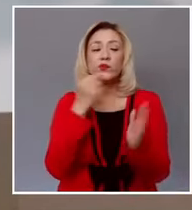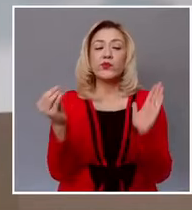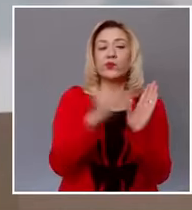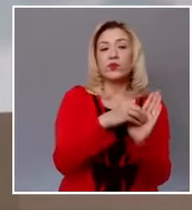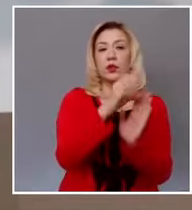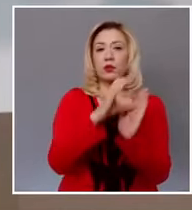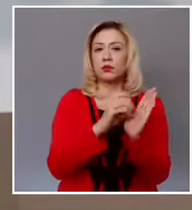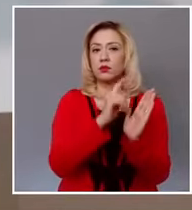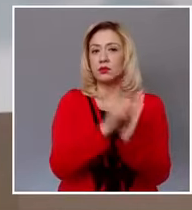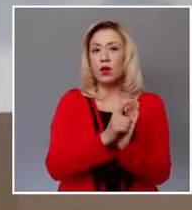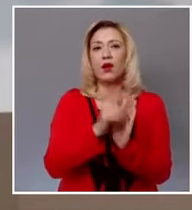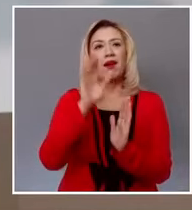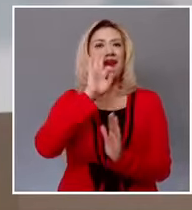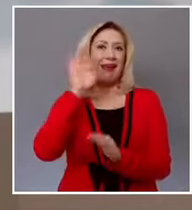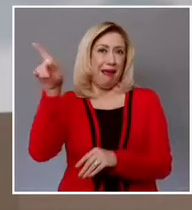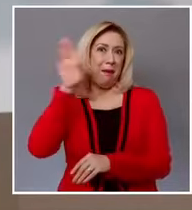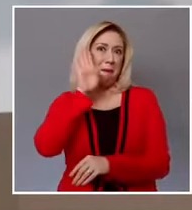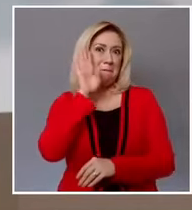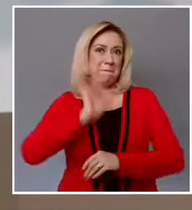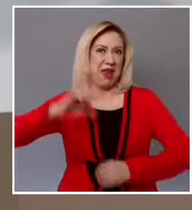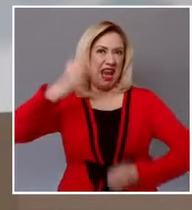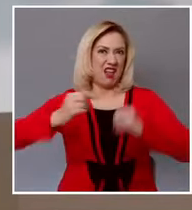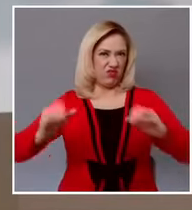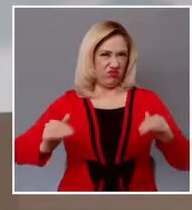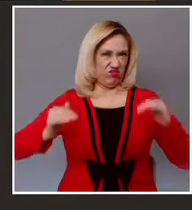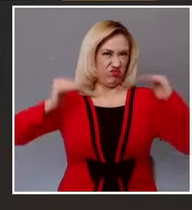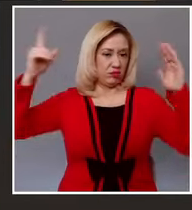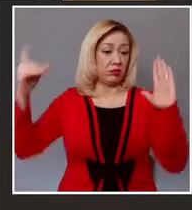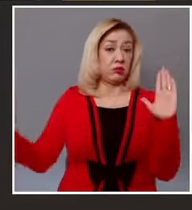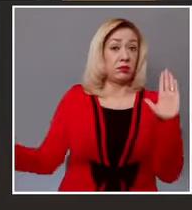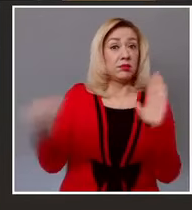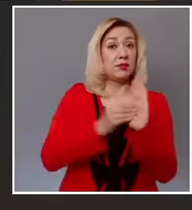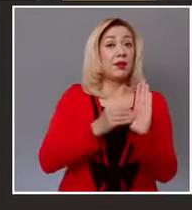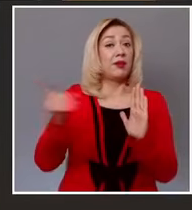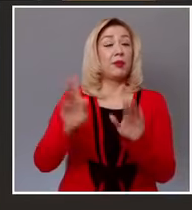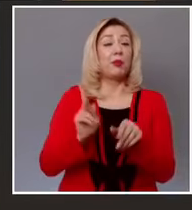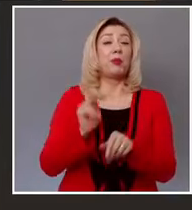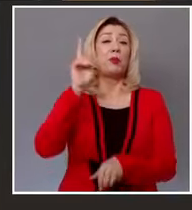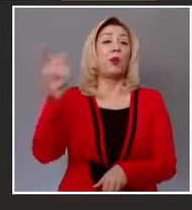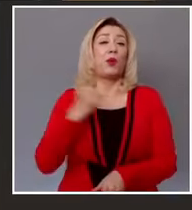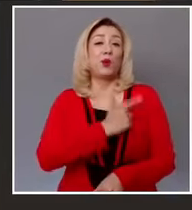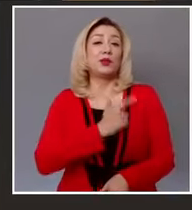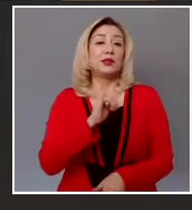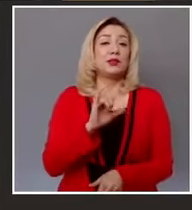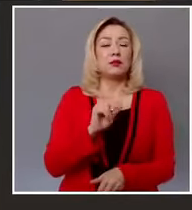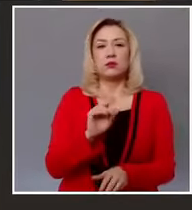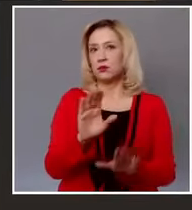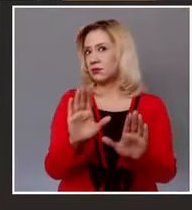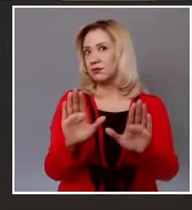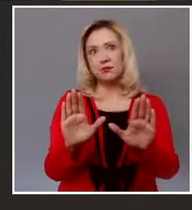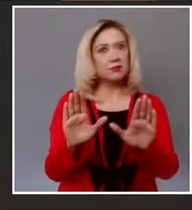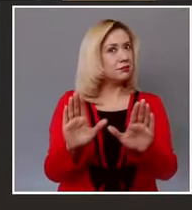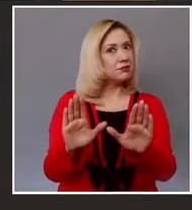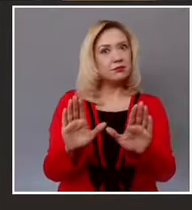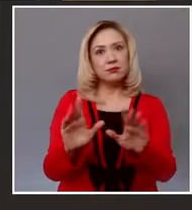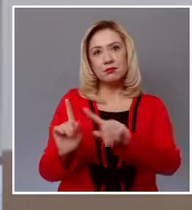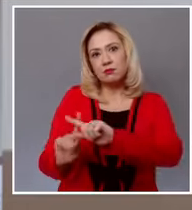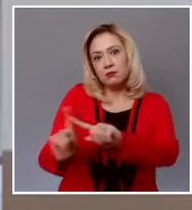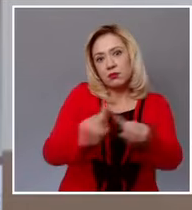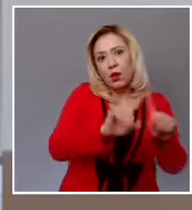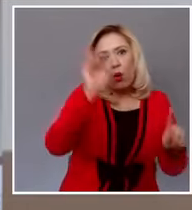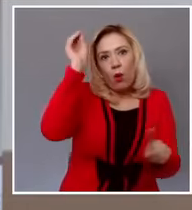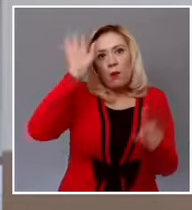la Ley Suprema configura un Estado capaz de preservar la paz entre personas con distintas visiones del bien común. Asimismo, recordó